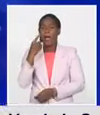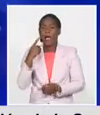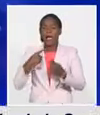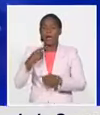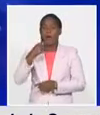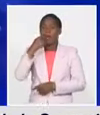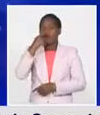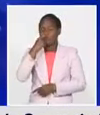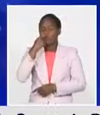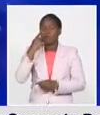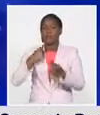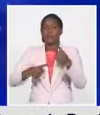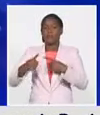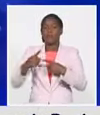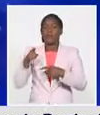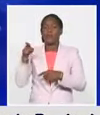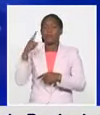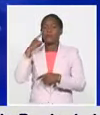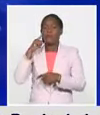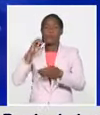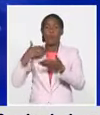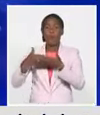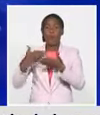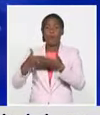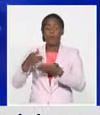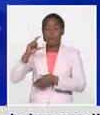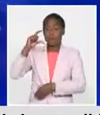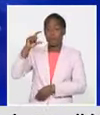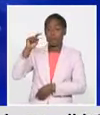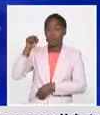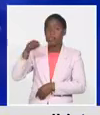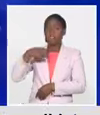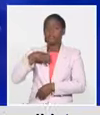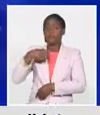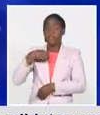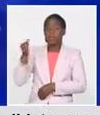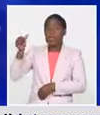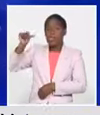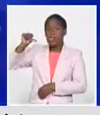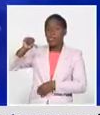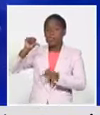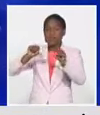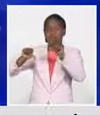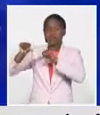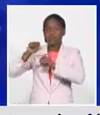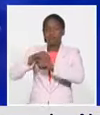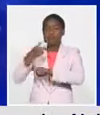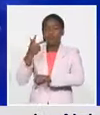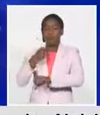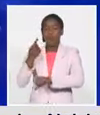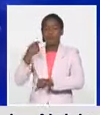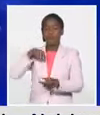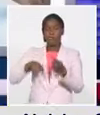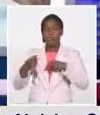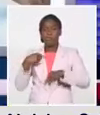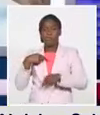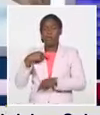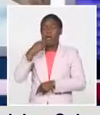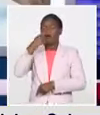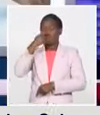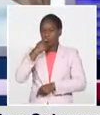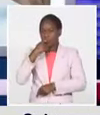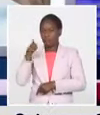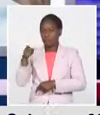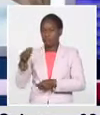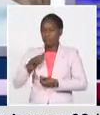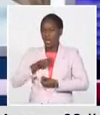bien conocemos los cubanos, en este candidato vacunal Abdala que ya entra en fase 3? Sí, se está utilizando. ¿Por qué se está utilizando?